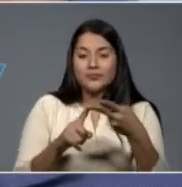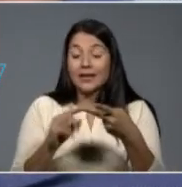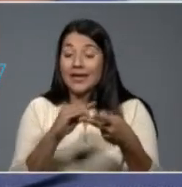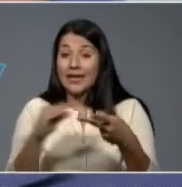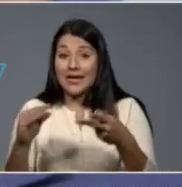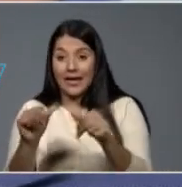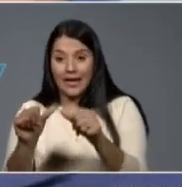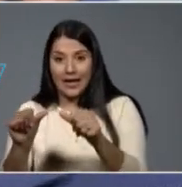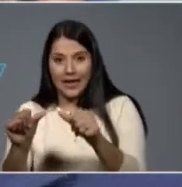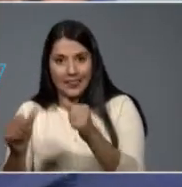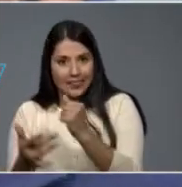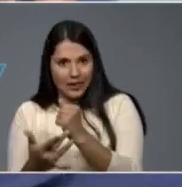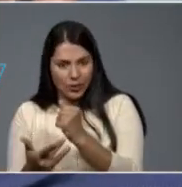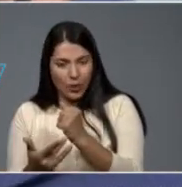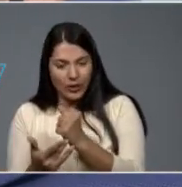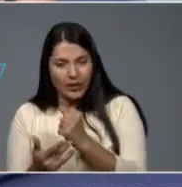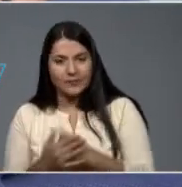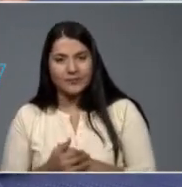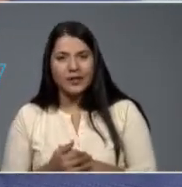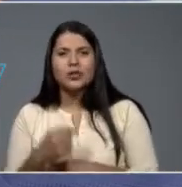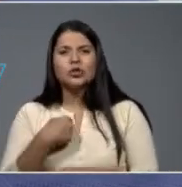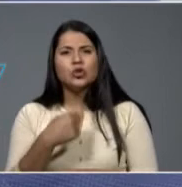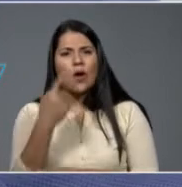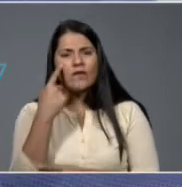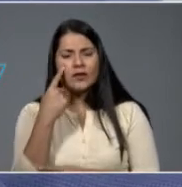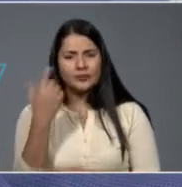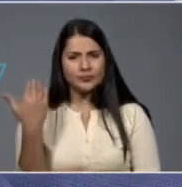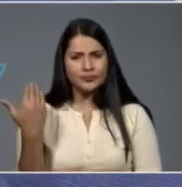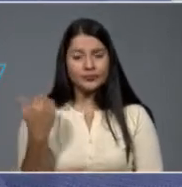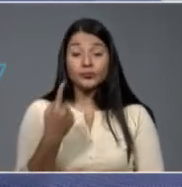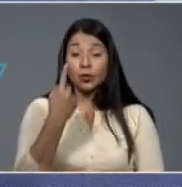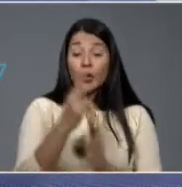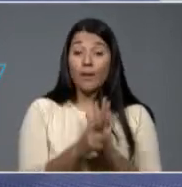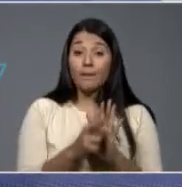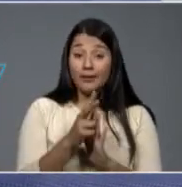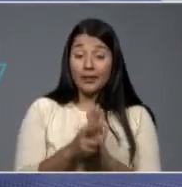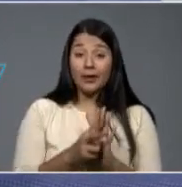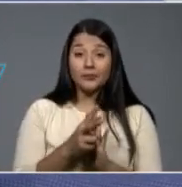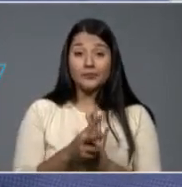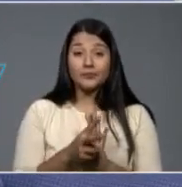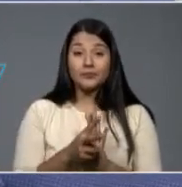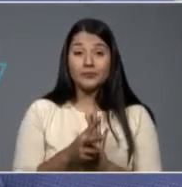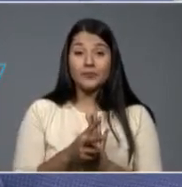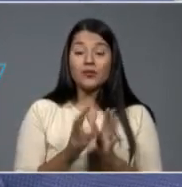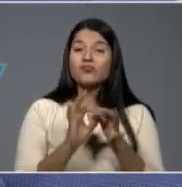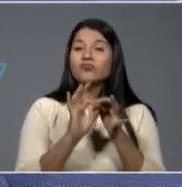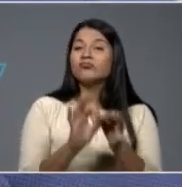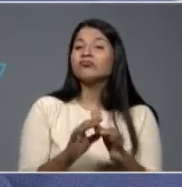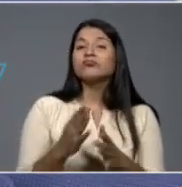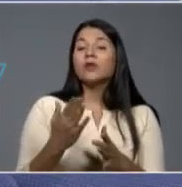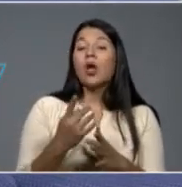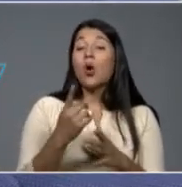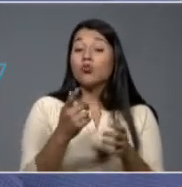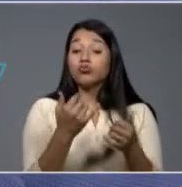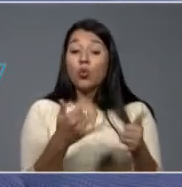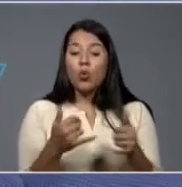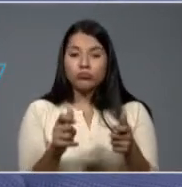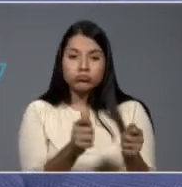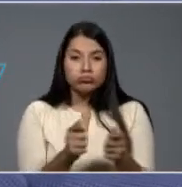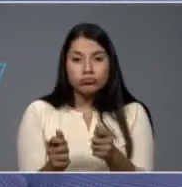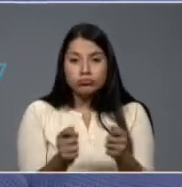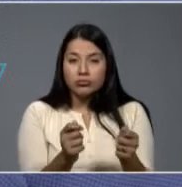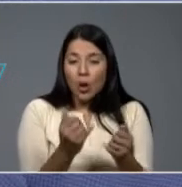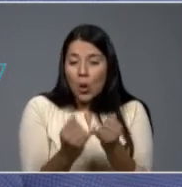sector tecnológico. Estaba viendo el otro día un video sobre un videojuego de